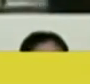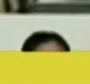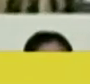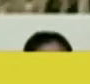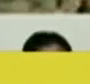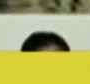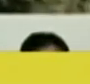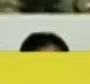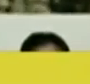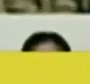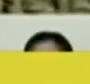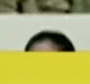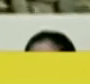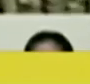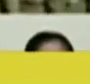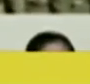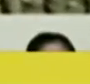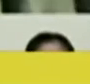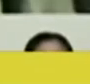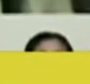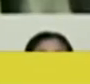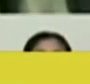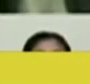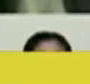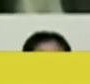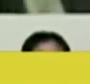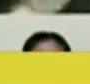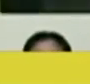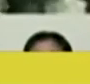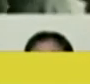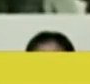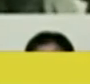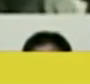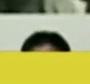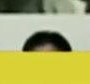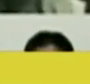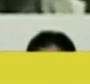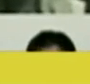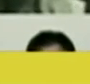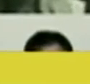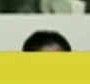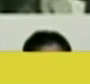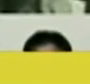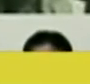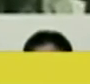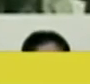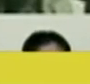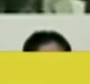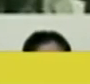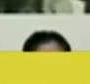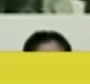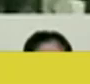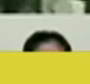al socialismo del siglo XXI. ¡Chávez vive! ¡La patria sigue!